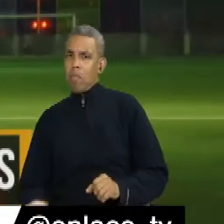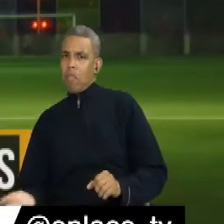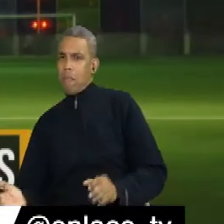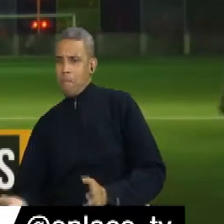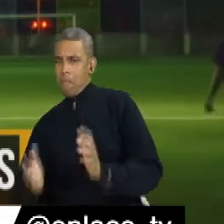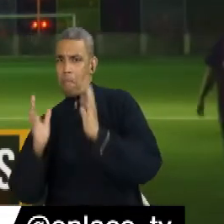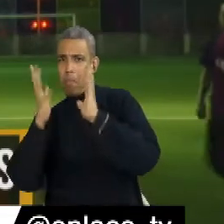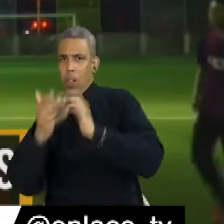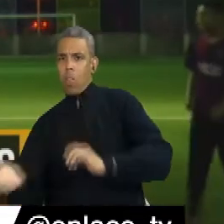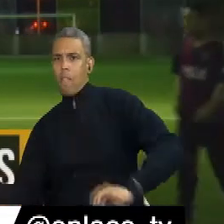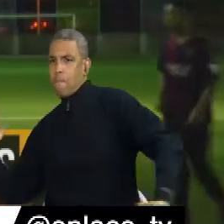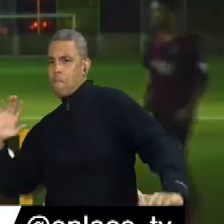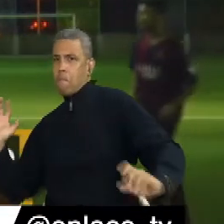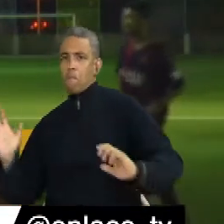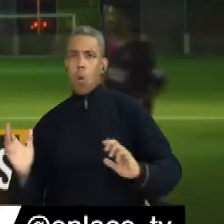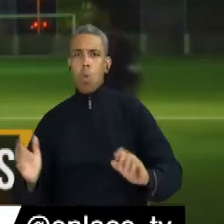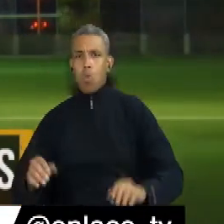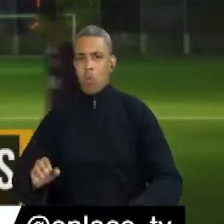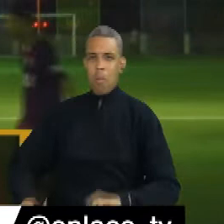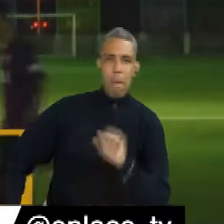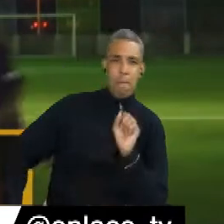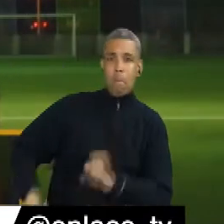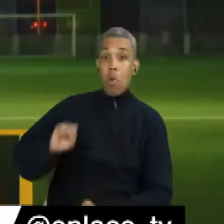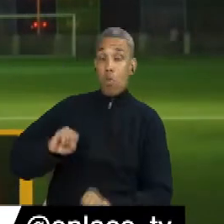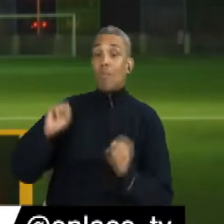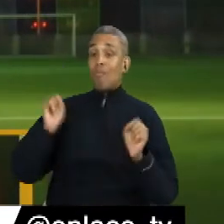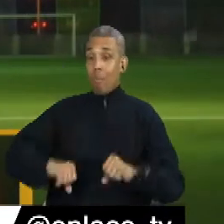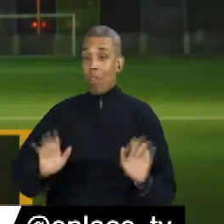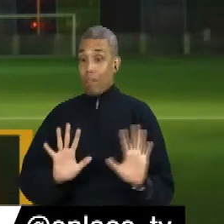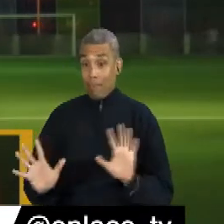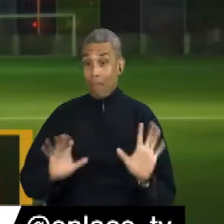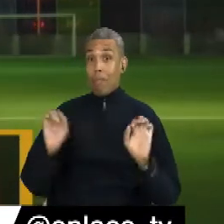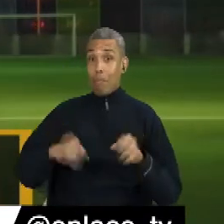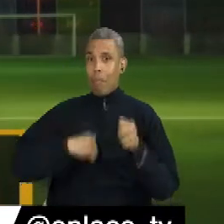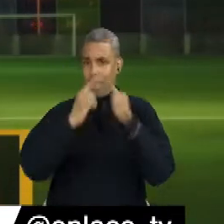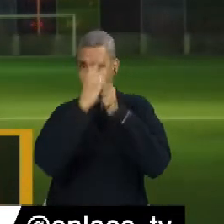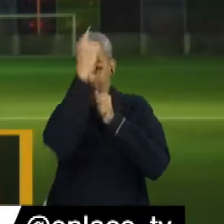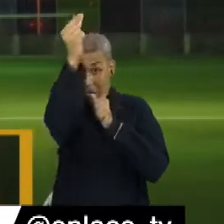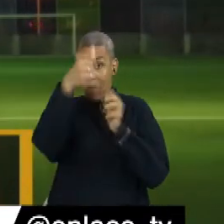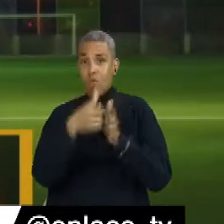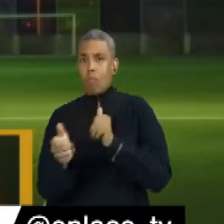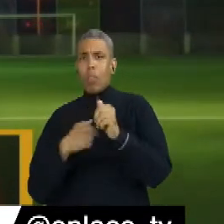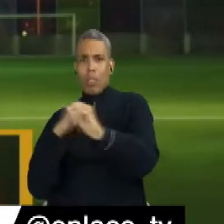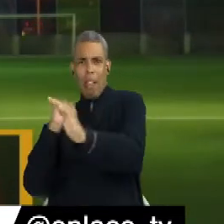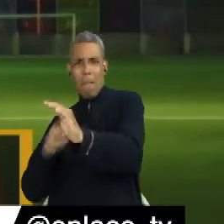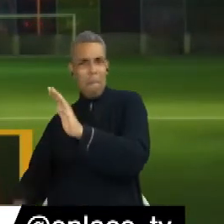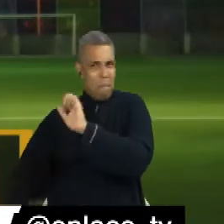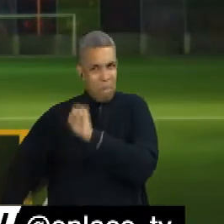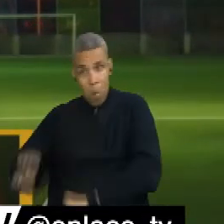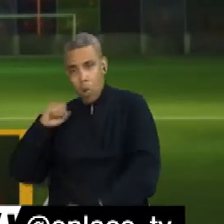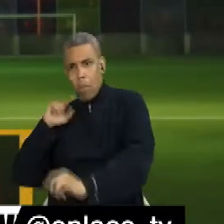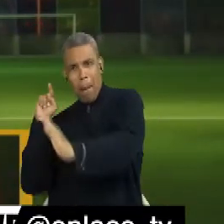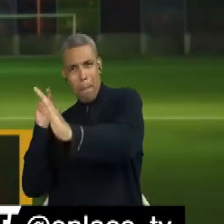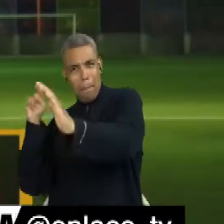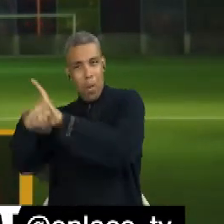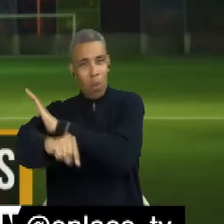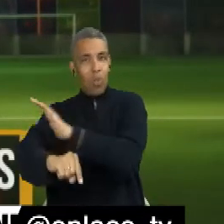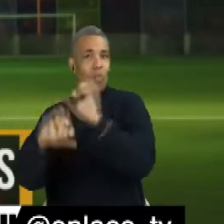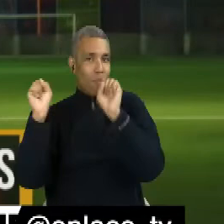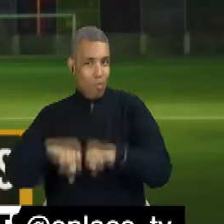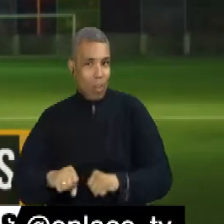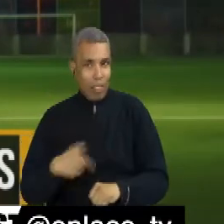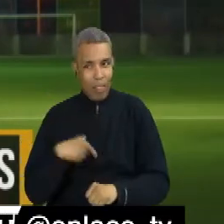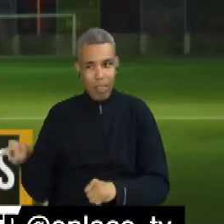mano, saque de piso y saque a media altura. Entonces se trata de trabajar más que todo esa parte y